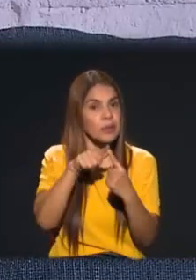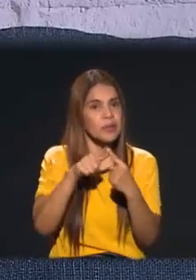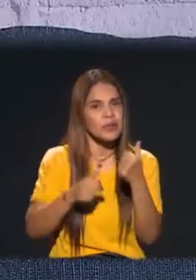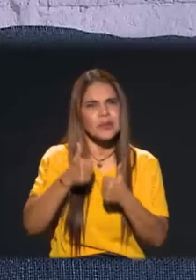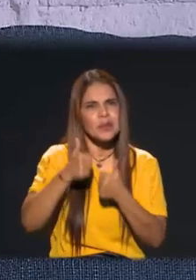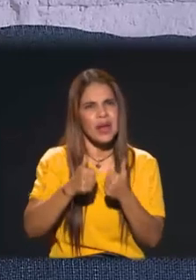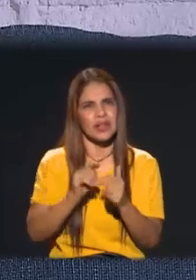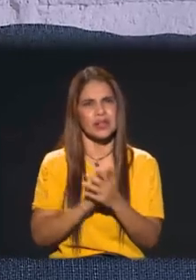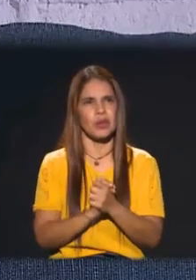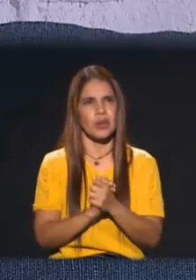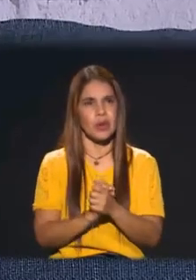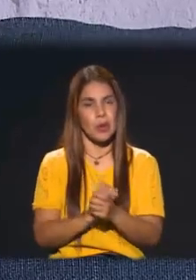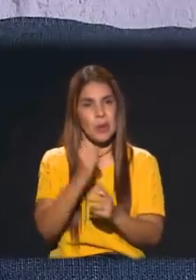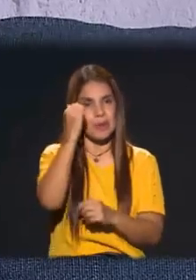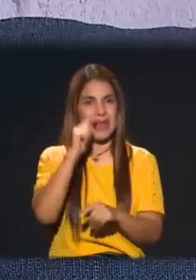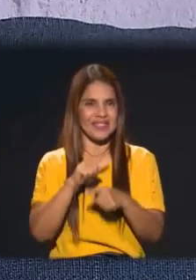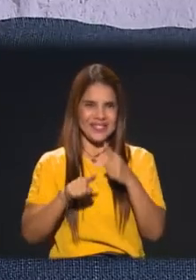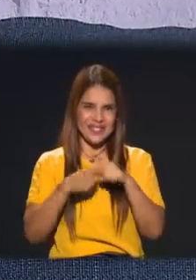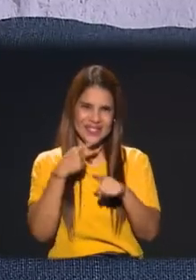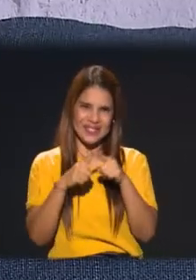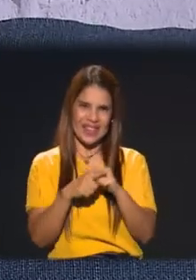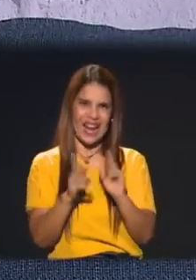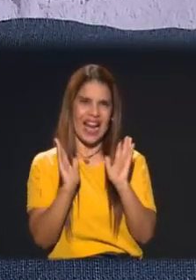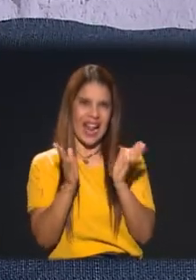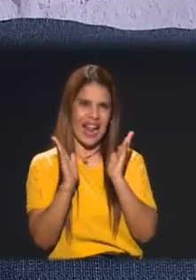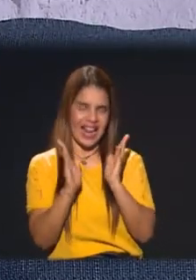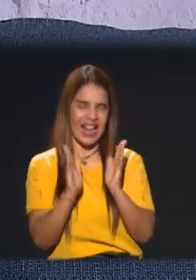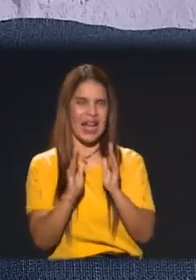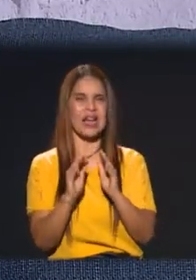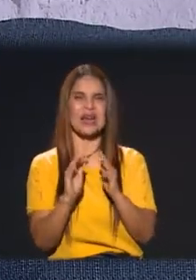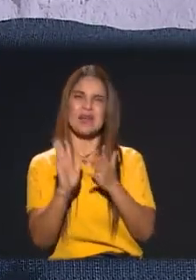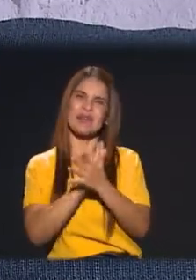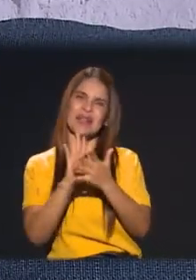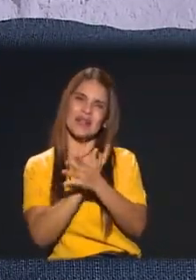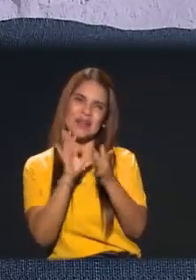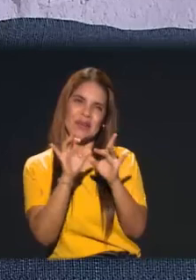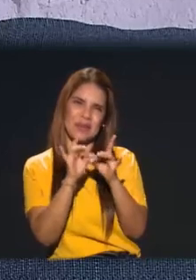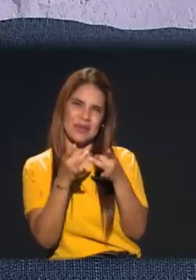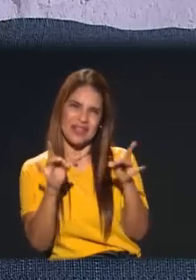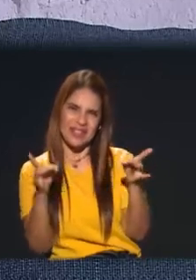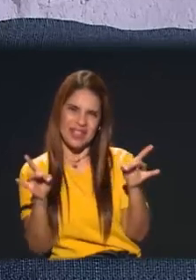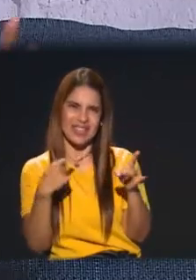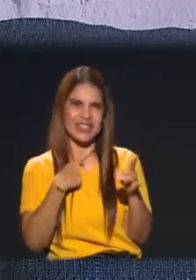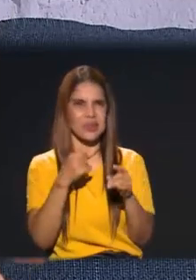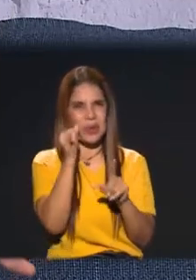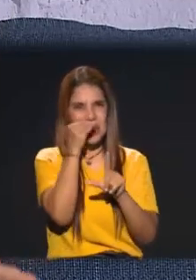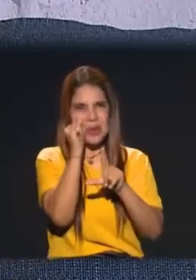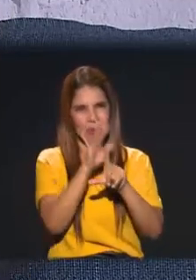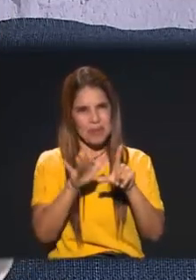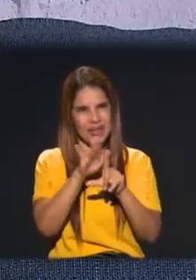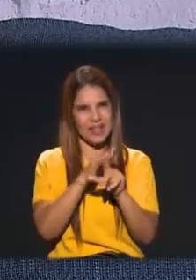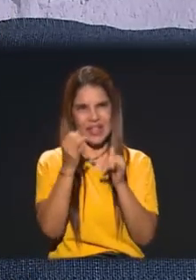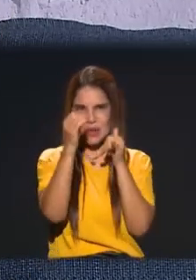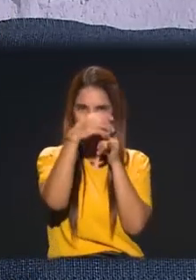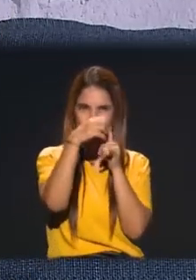frase que me dijo una amiga que es profesora esta semana, que estábamos hablando, le estaba compartiendo uno de mis videos que estoy montando en mi canal de